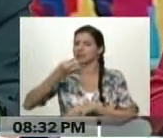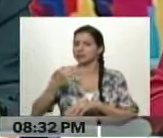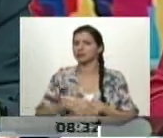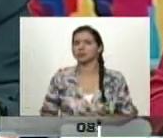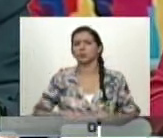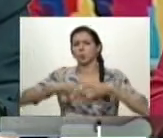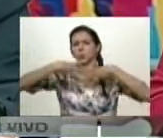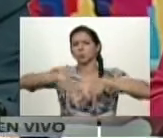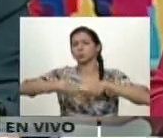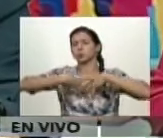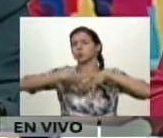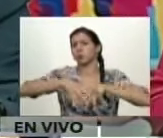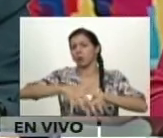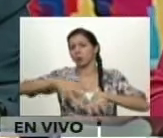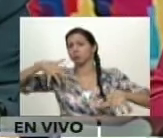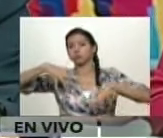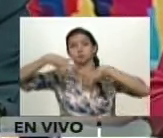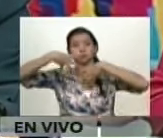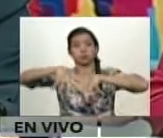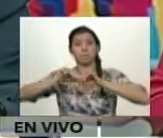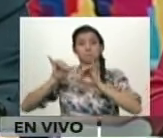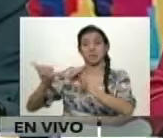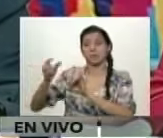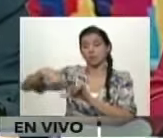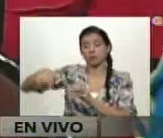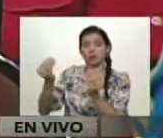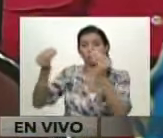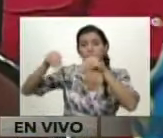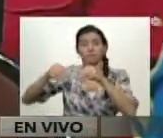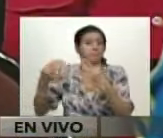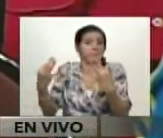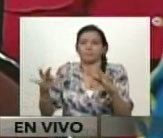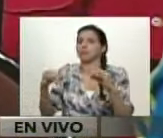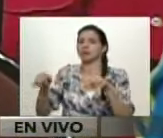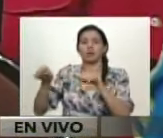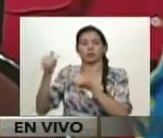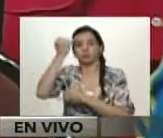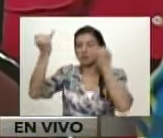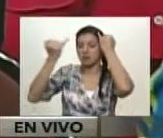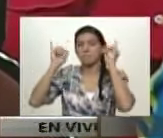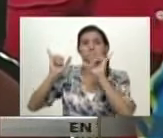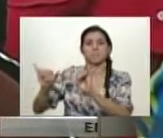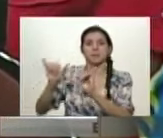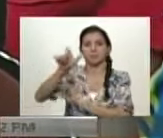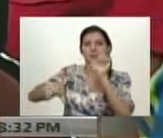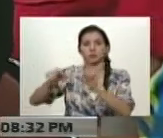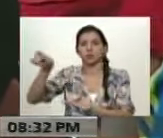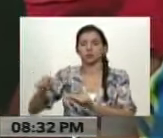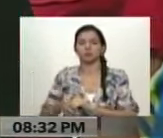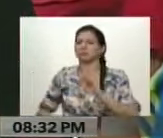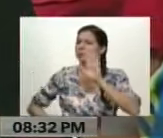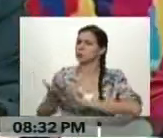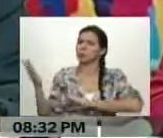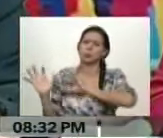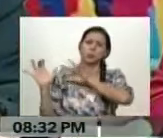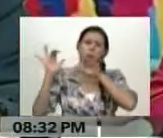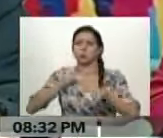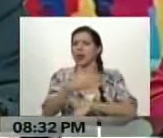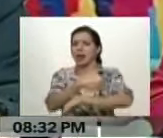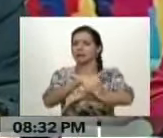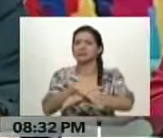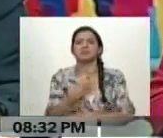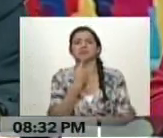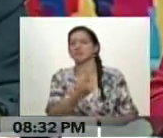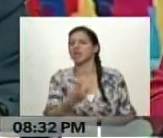tremenda marcha, autoconvocada, espontánea, de miles de caraqueños que se lanzaron a las calles y se fueron a